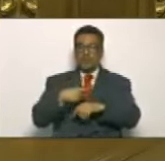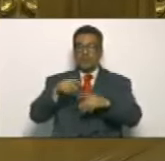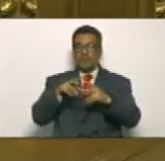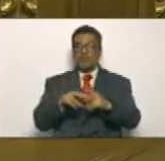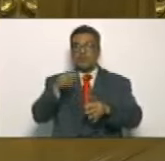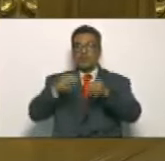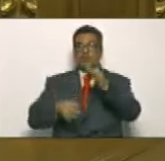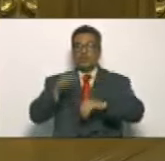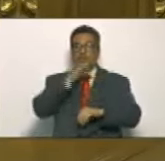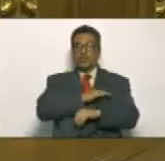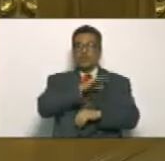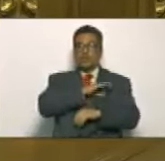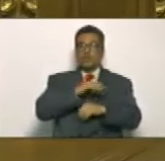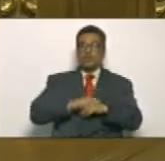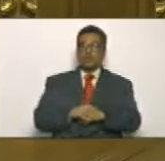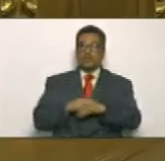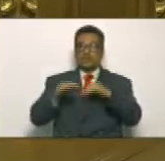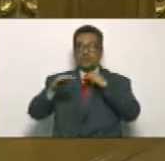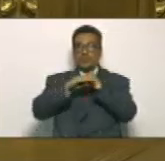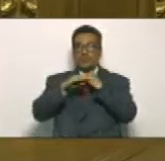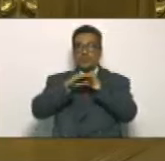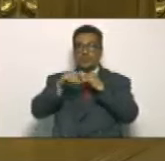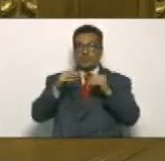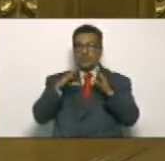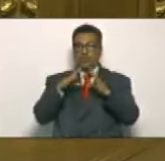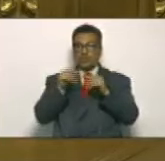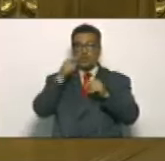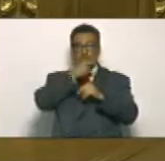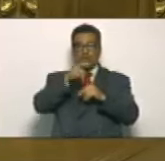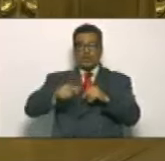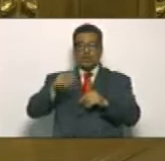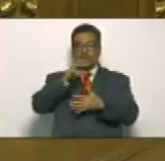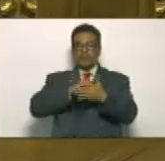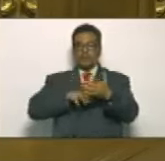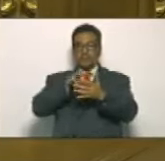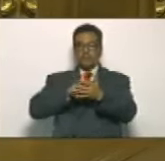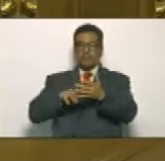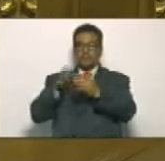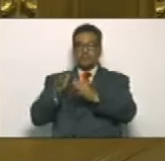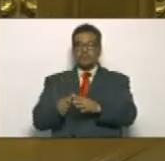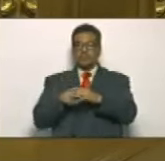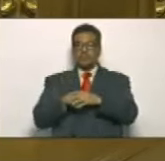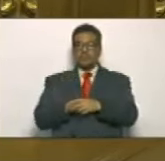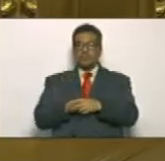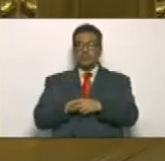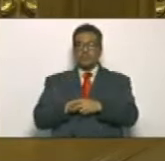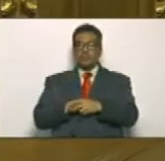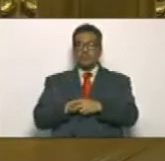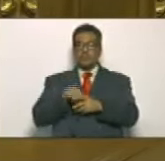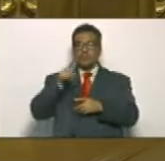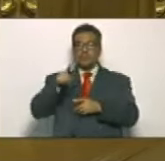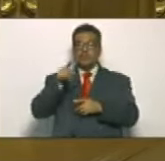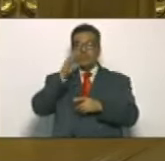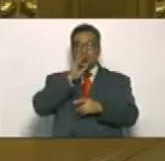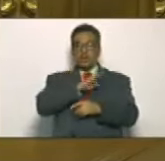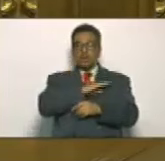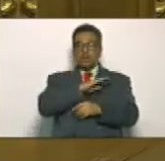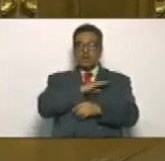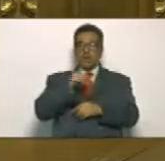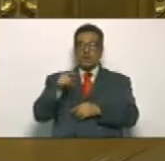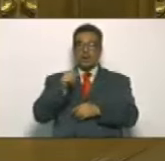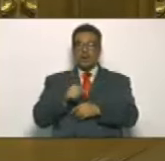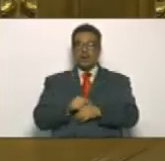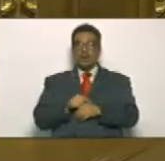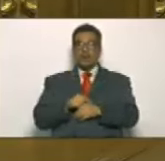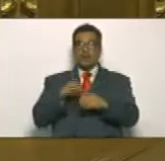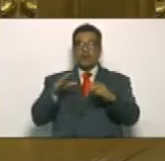de justicia social e igualdad para toda la población campesina. Que este ícono personaje,